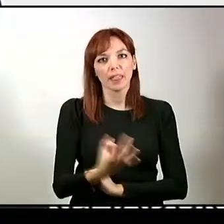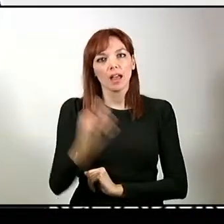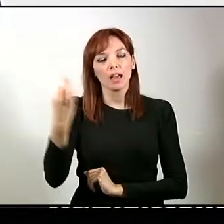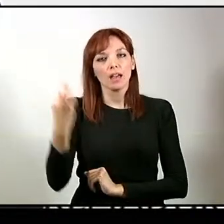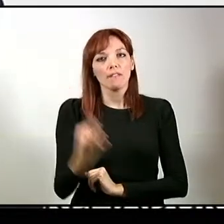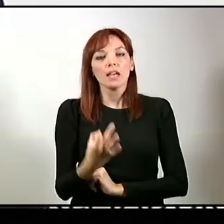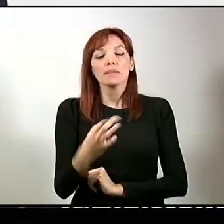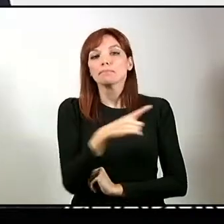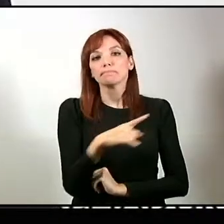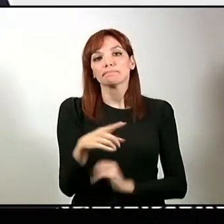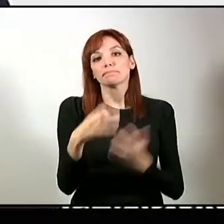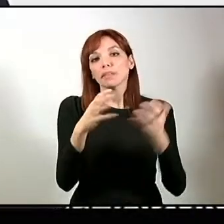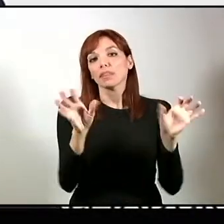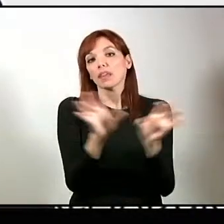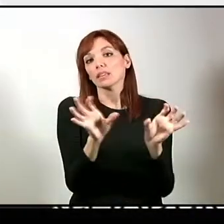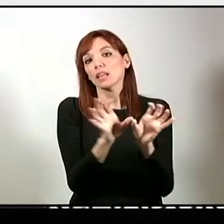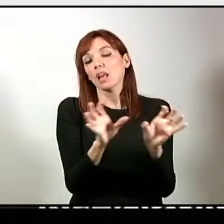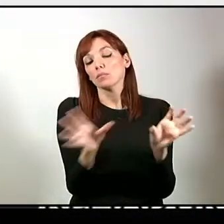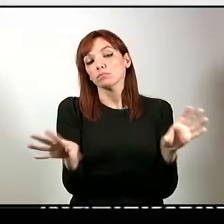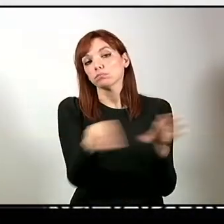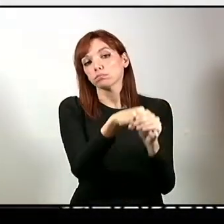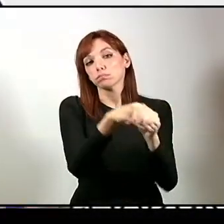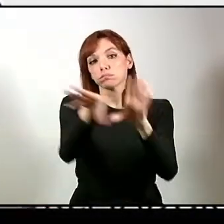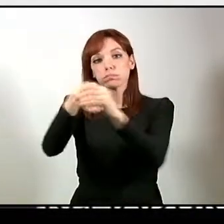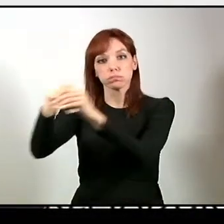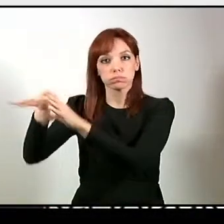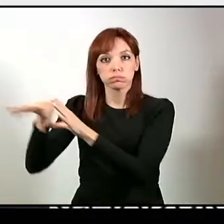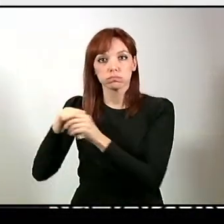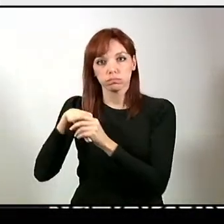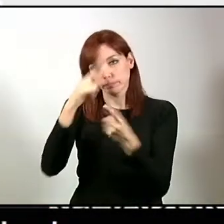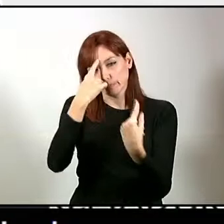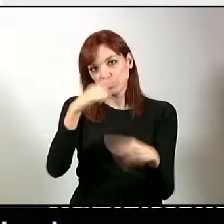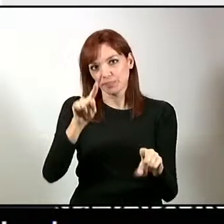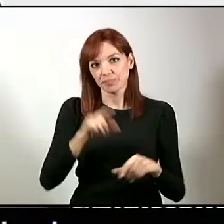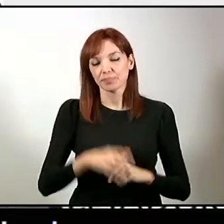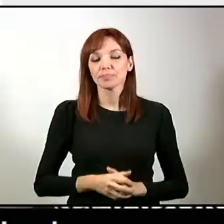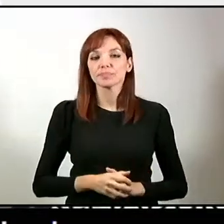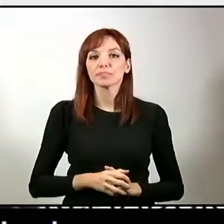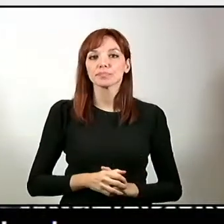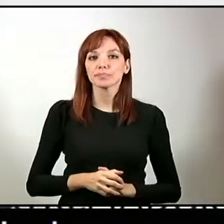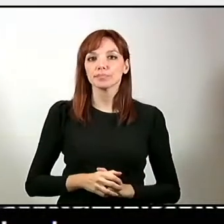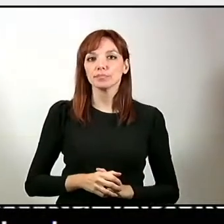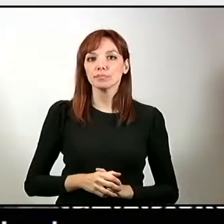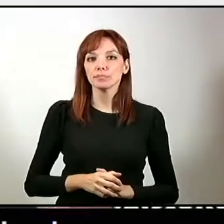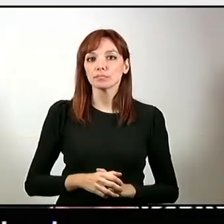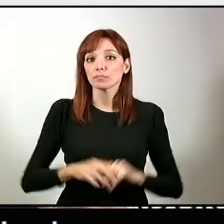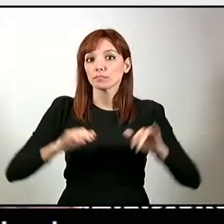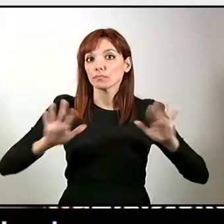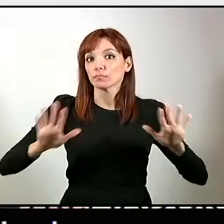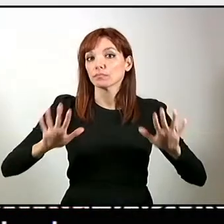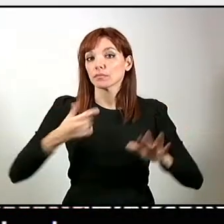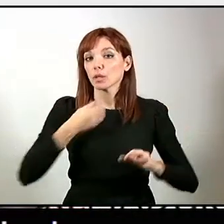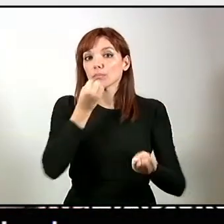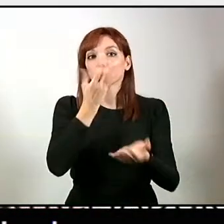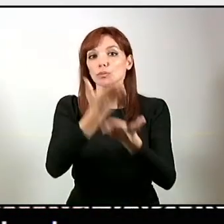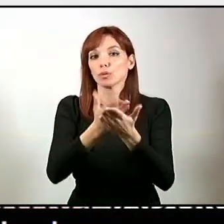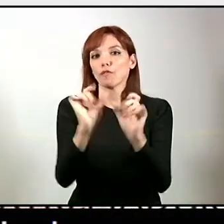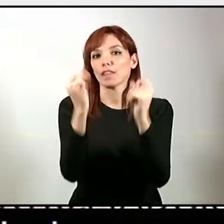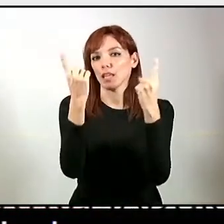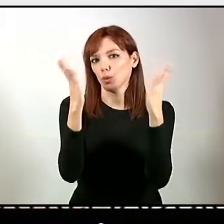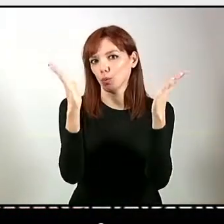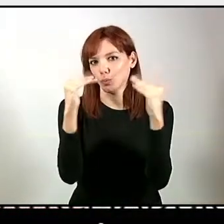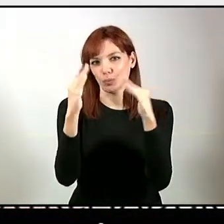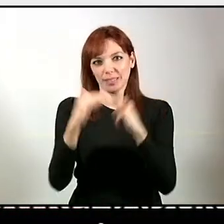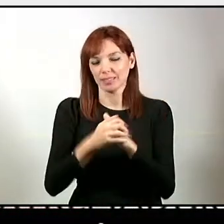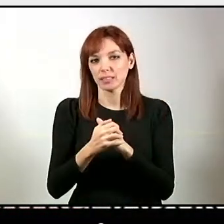donde las centrales nucleares en este país están instaladas. De todas maneras, esto no es una propuesta firme,